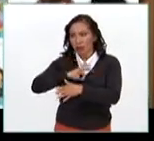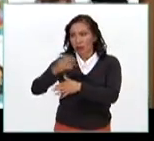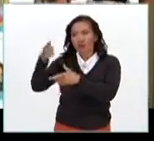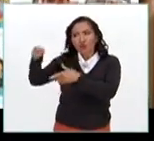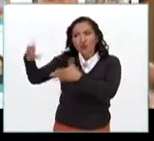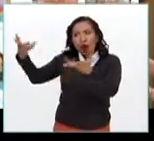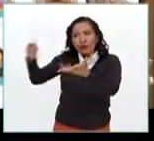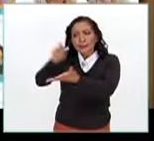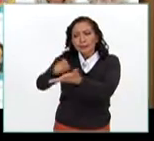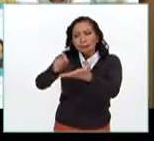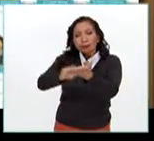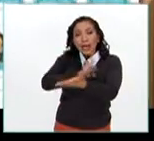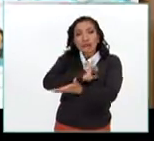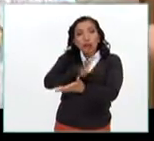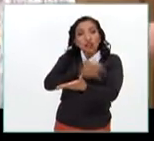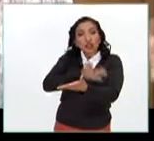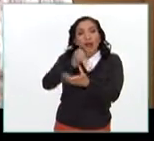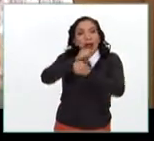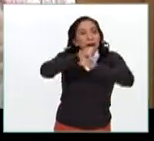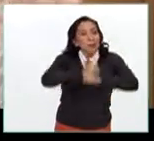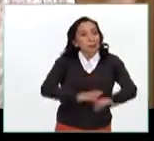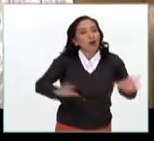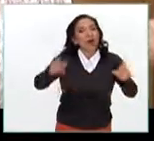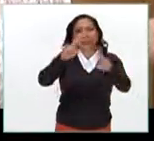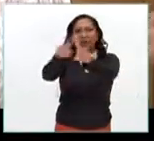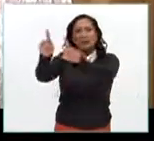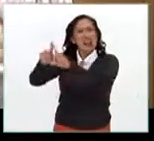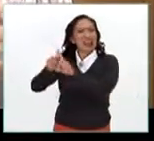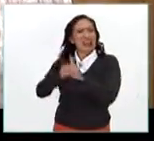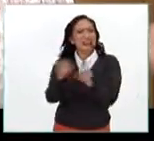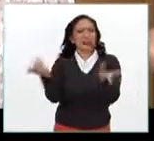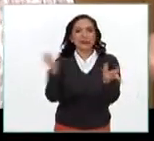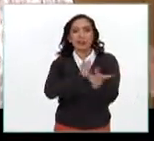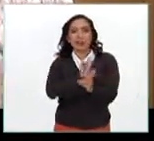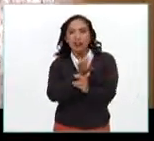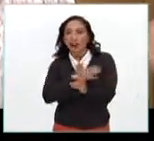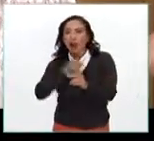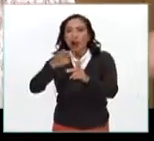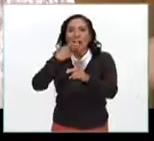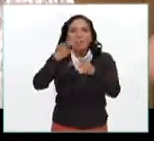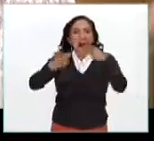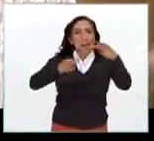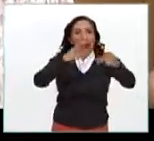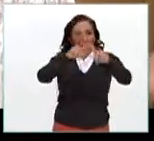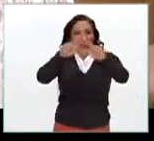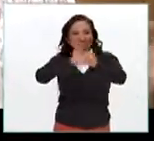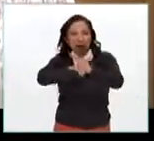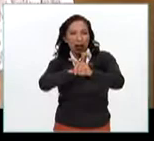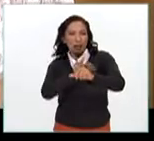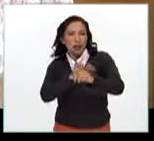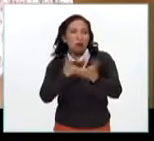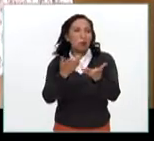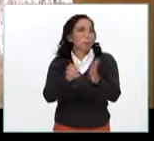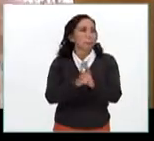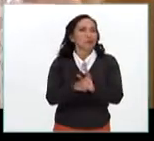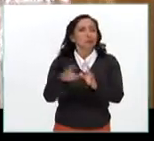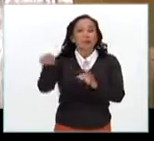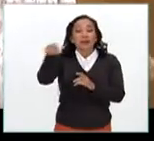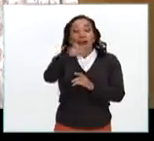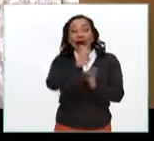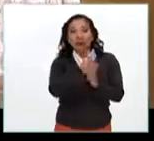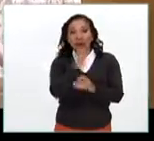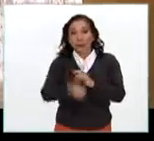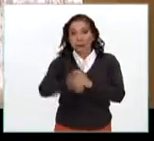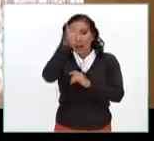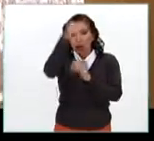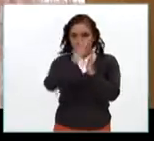escribieran textos en español y para que se conociera también la variedad de españoles, de castellanos que hay. Entonces